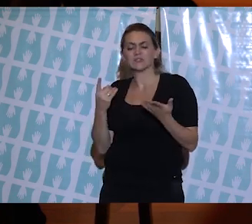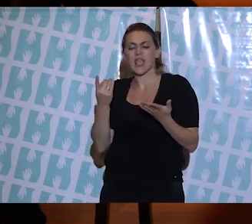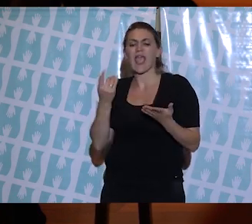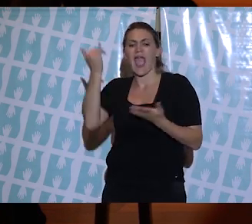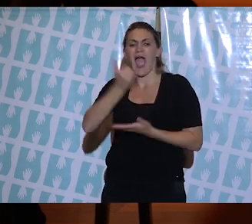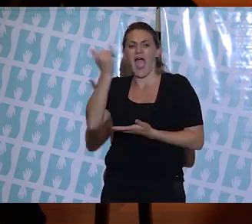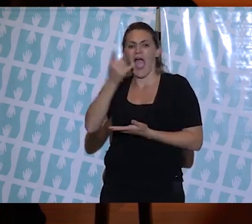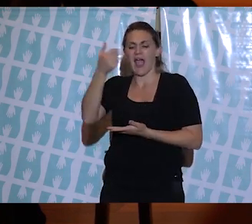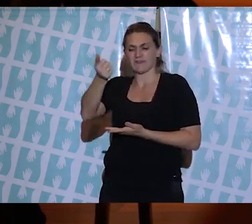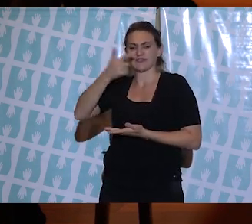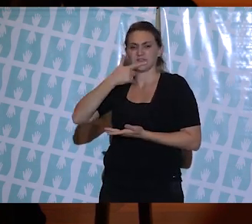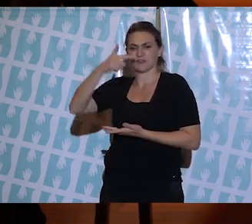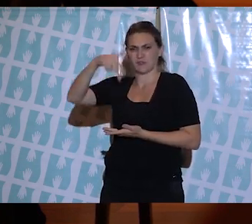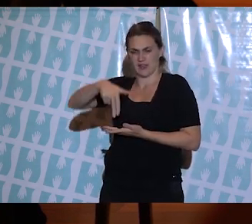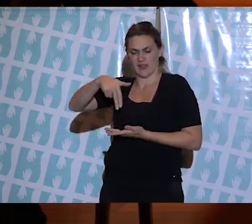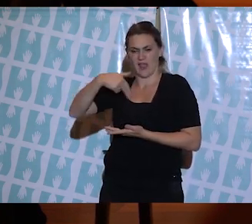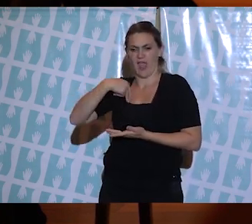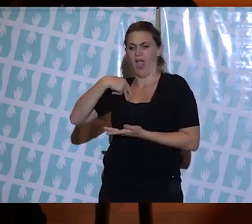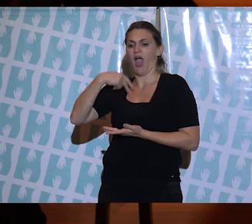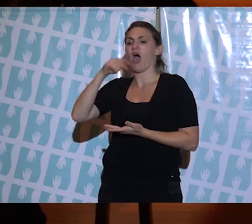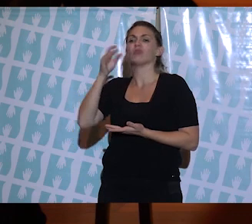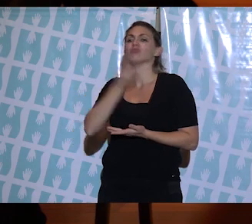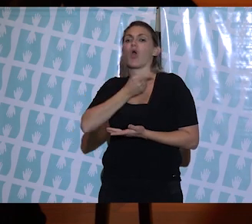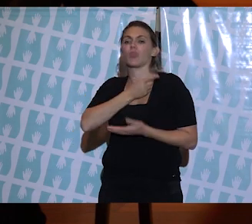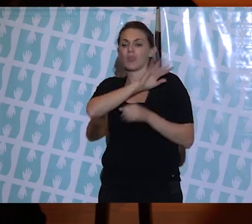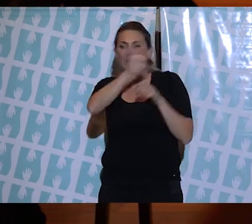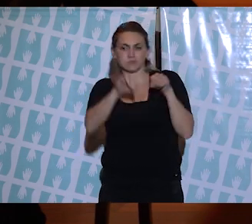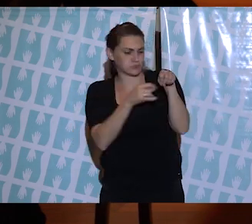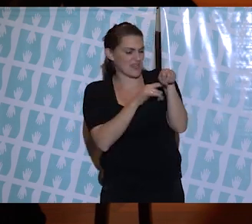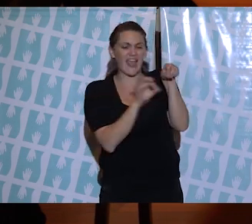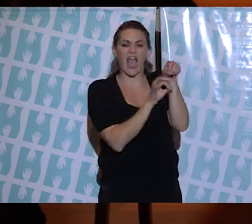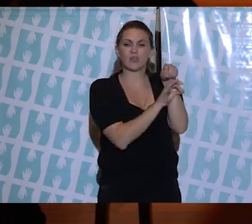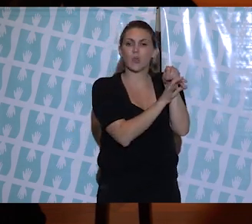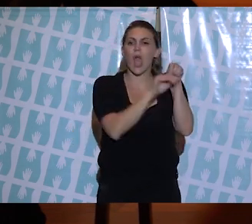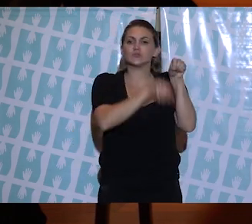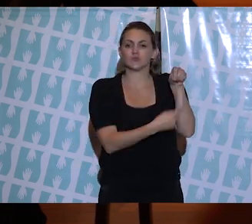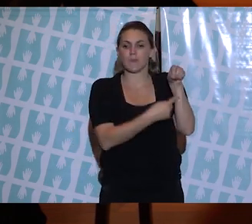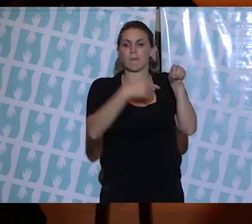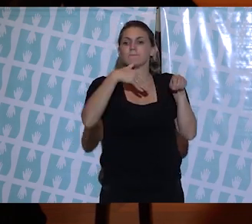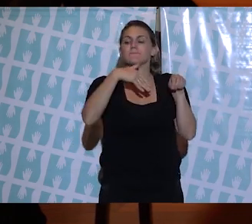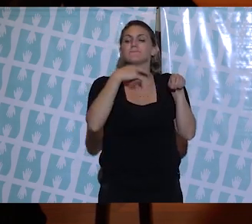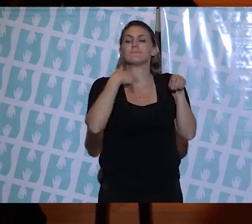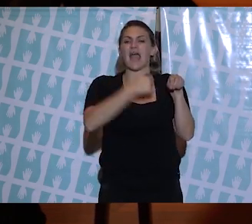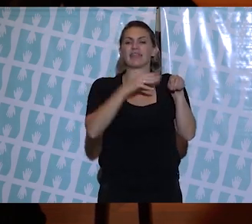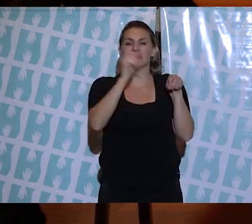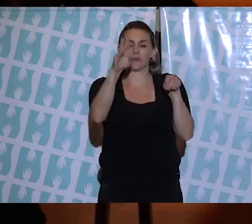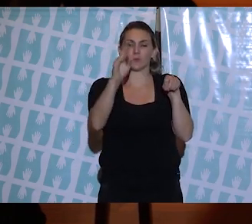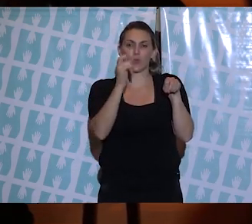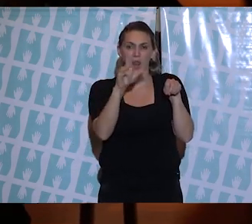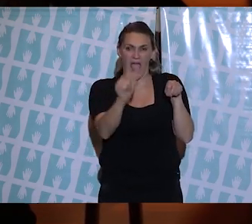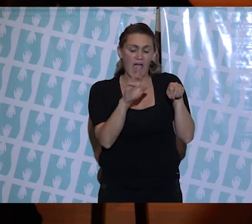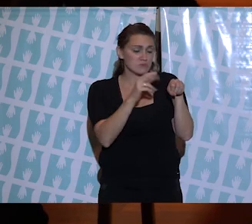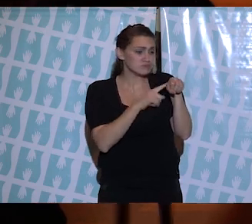depósitos de alfa-sinucleína en la glándula submandibular. Las biopsias colónicas permiten demostrar